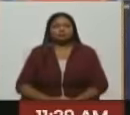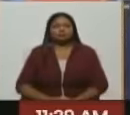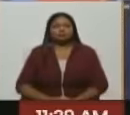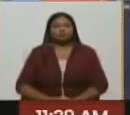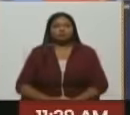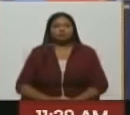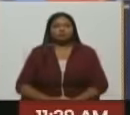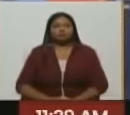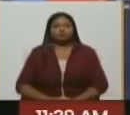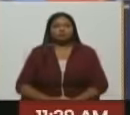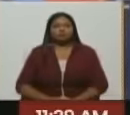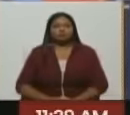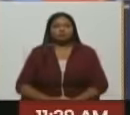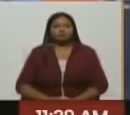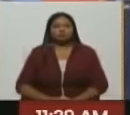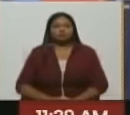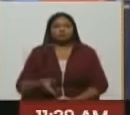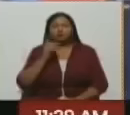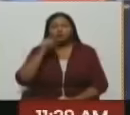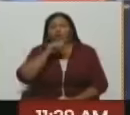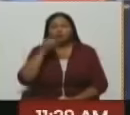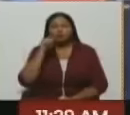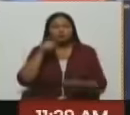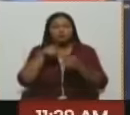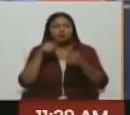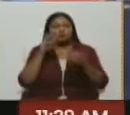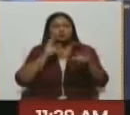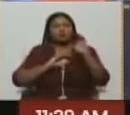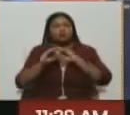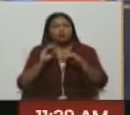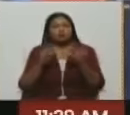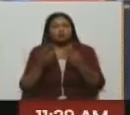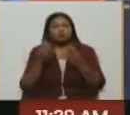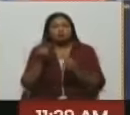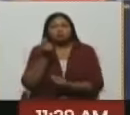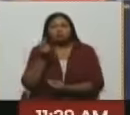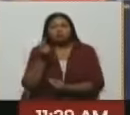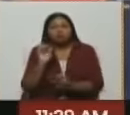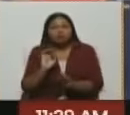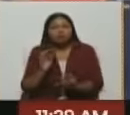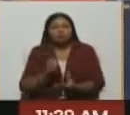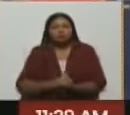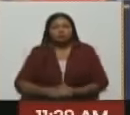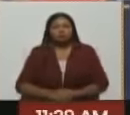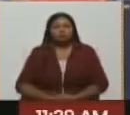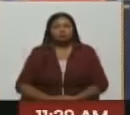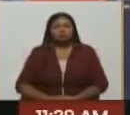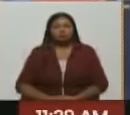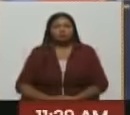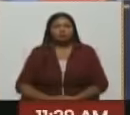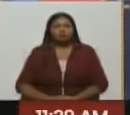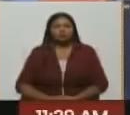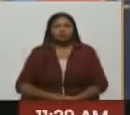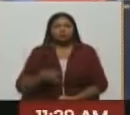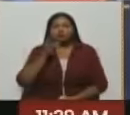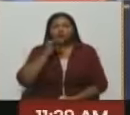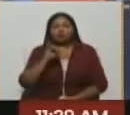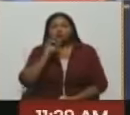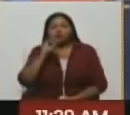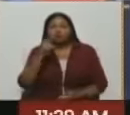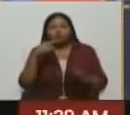No tienen ustedes, los dueños de los medios de comunicación, ninguno ha denunciado